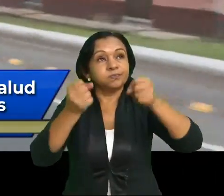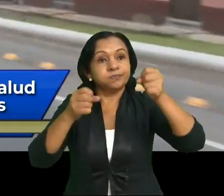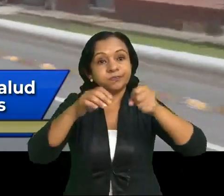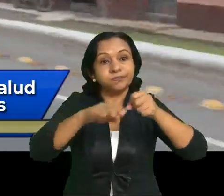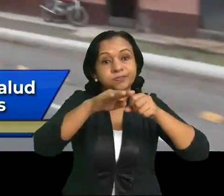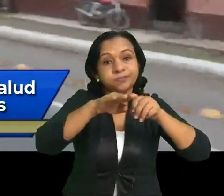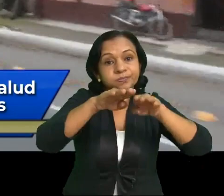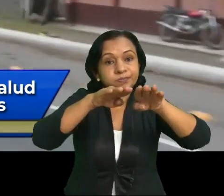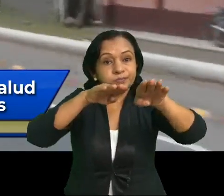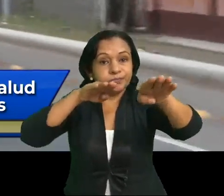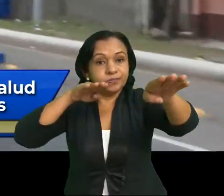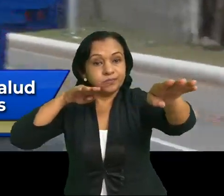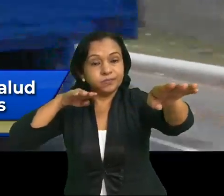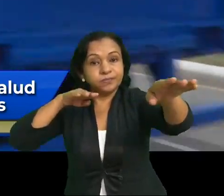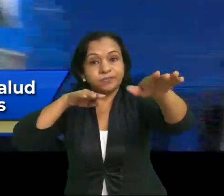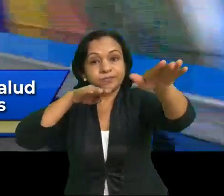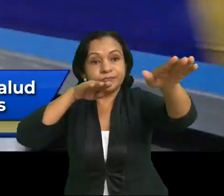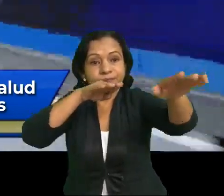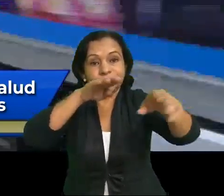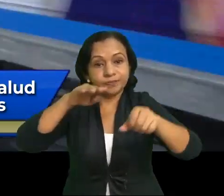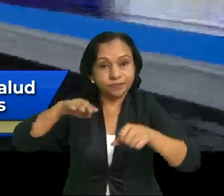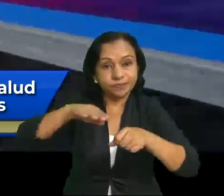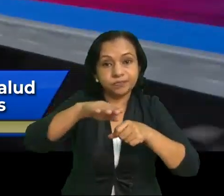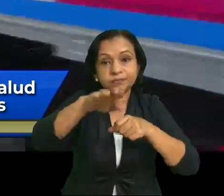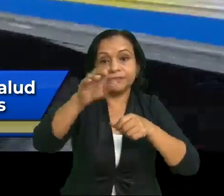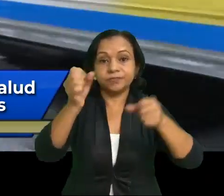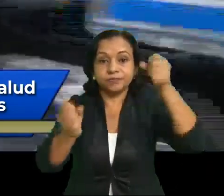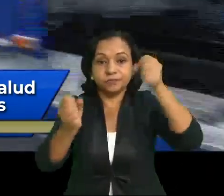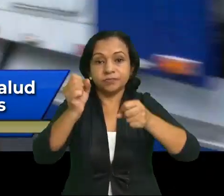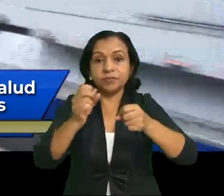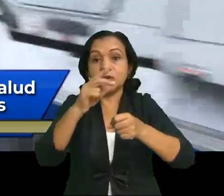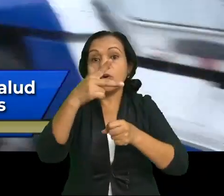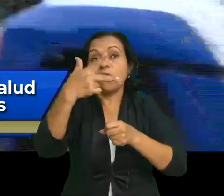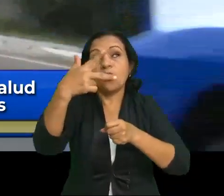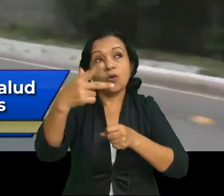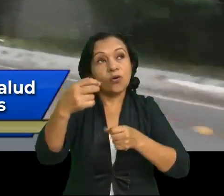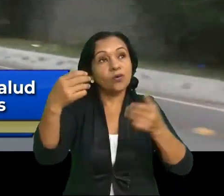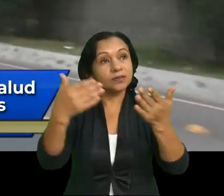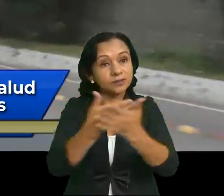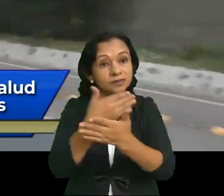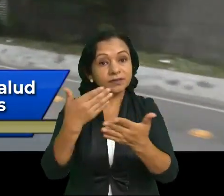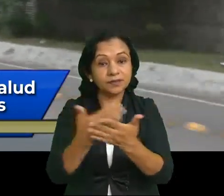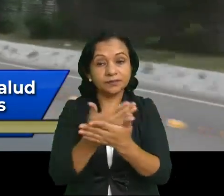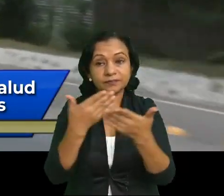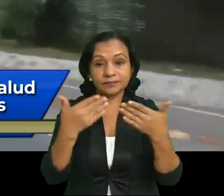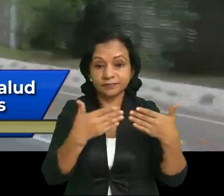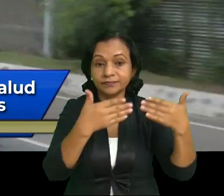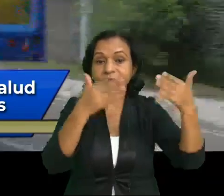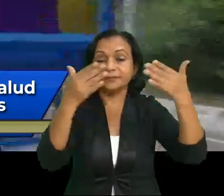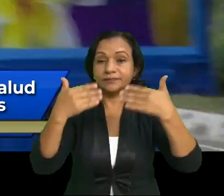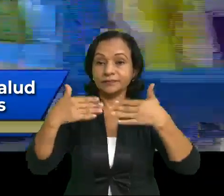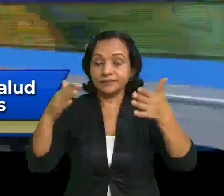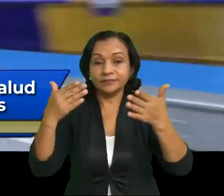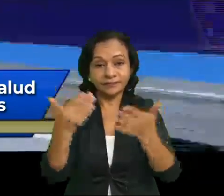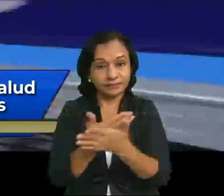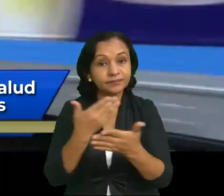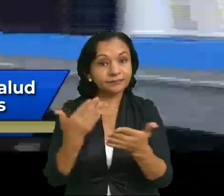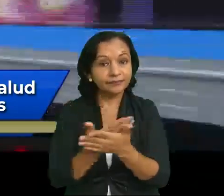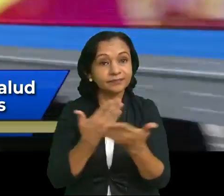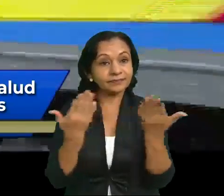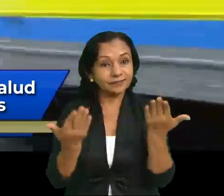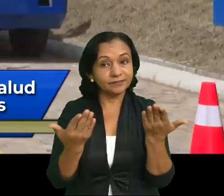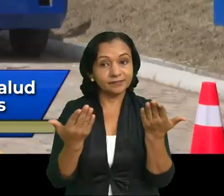tuvimos hace poco en managua lo que se hizo la apertura no y el conocimiento de estas nuevas y que